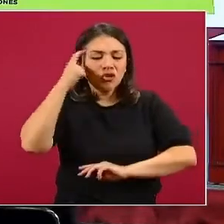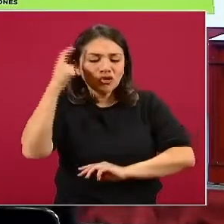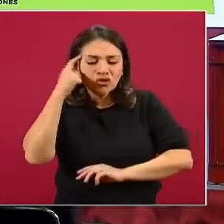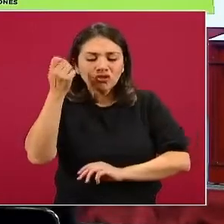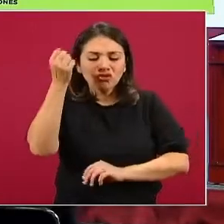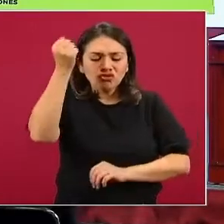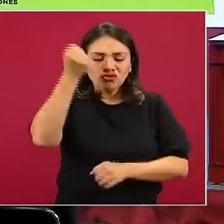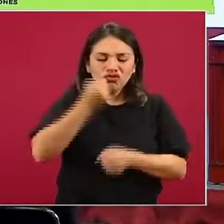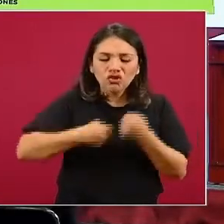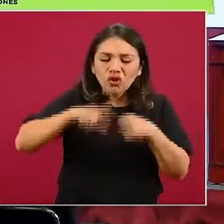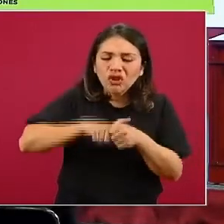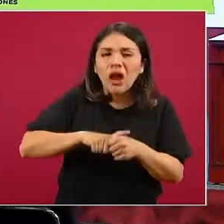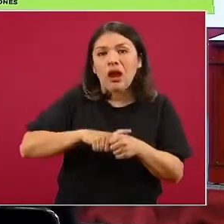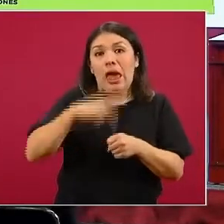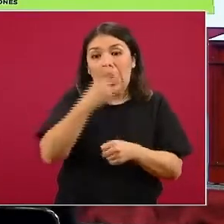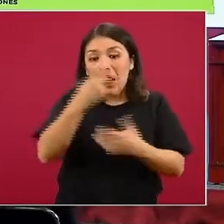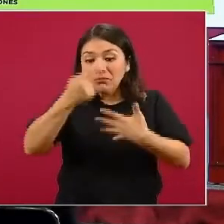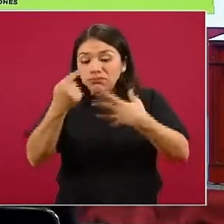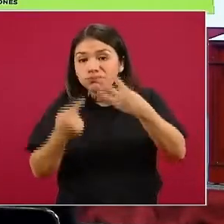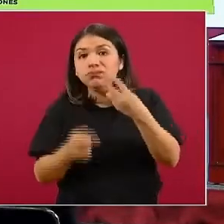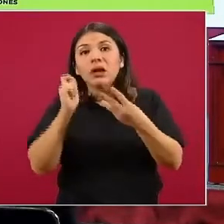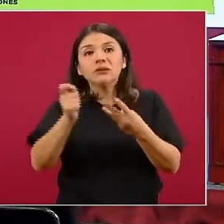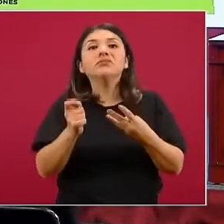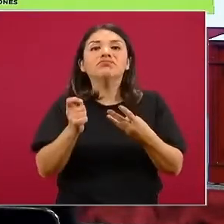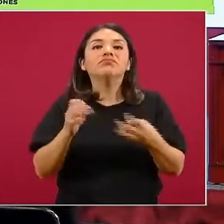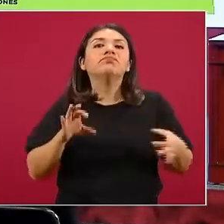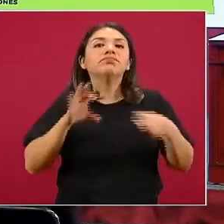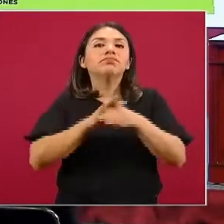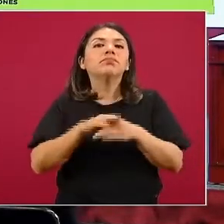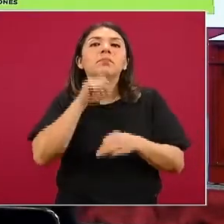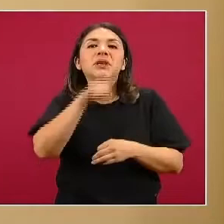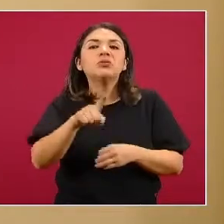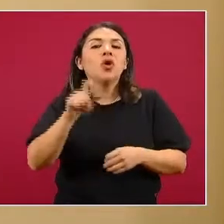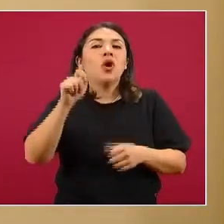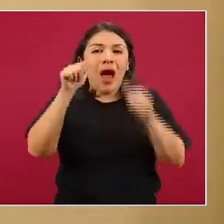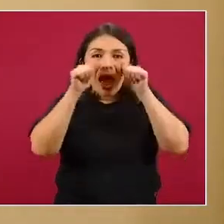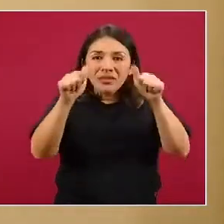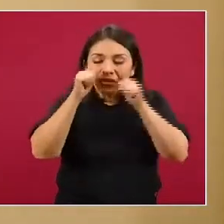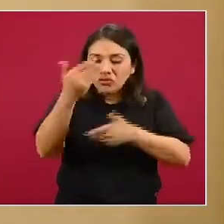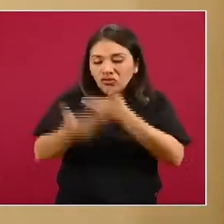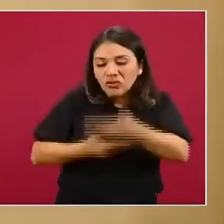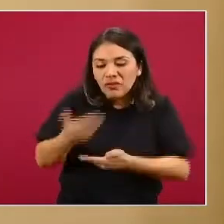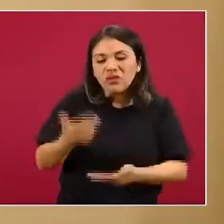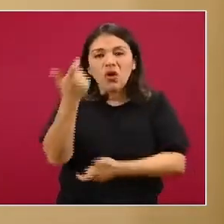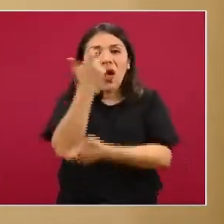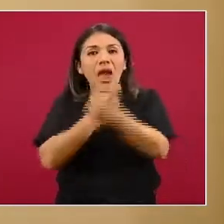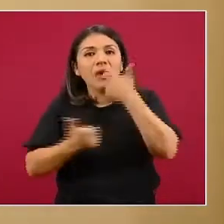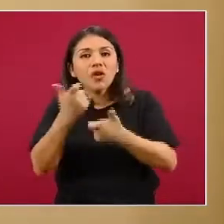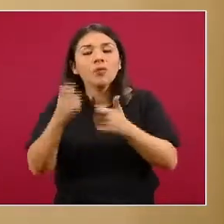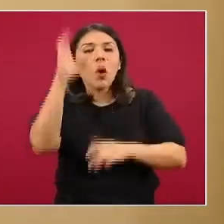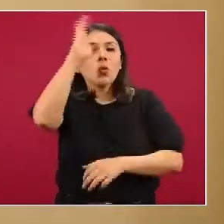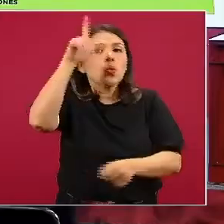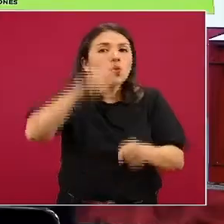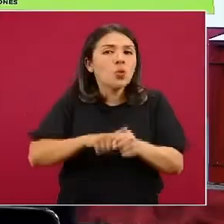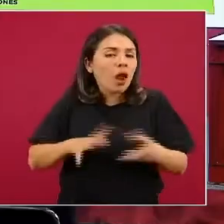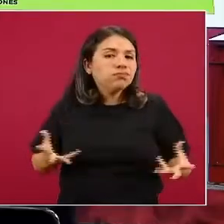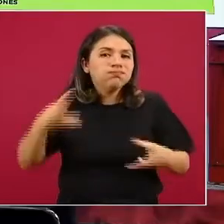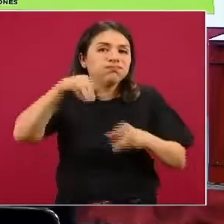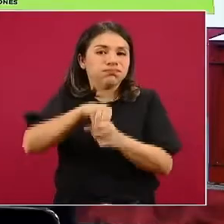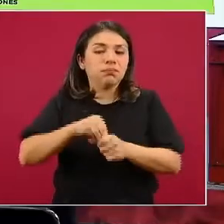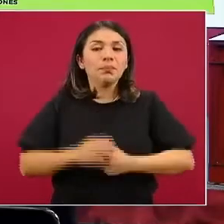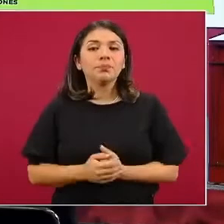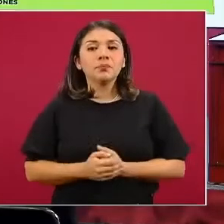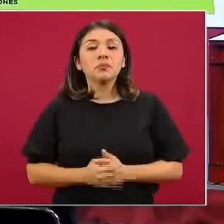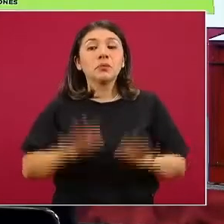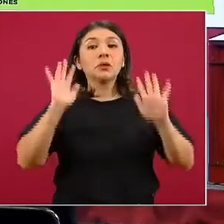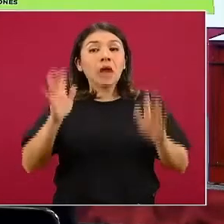de psicosociales, entonces ya estamos hablando de cosas que tienen que ver con los servicios, con la parte económica, con la parte cultural. Se